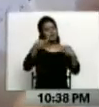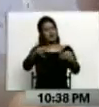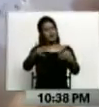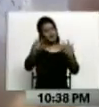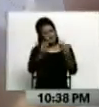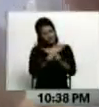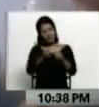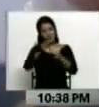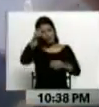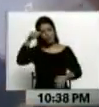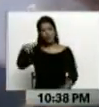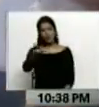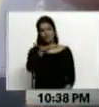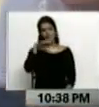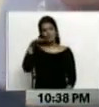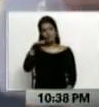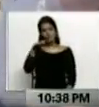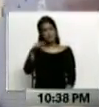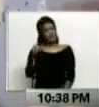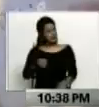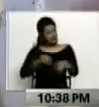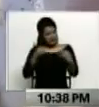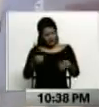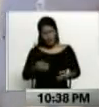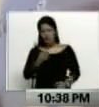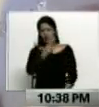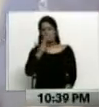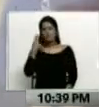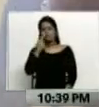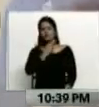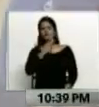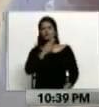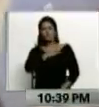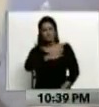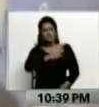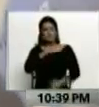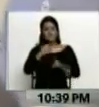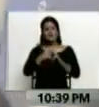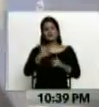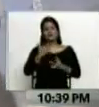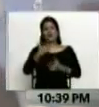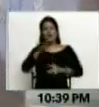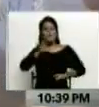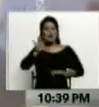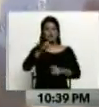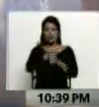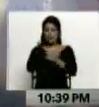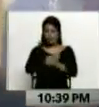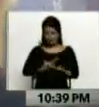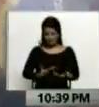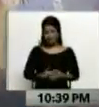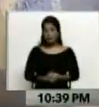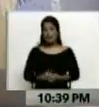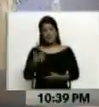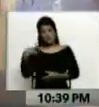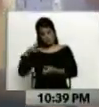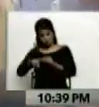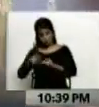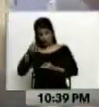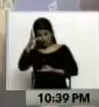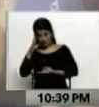los caminos del pueblo para seguir dándole un dando en compromiso y pasión patria Silvia y yo te hacemos llegar un abrazo